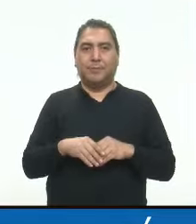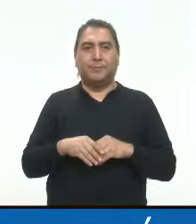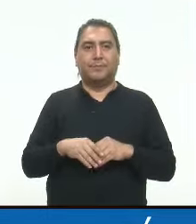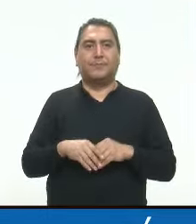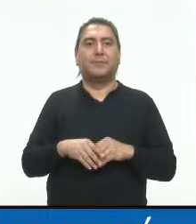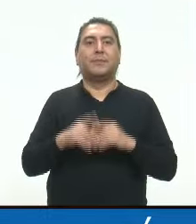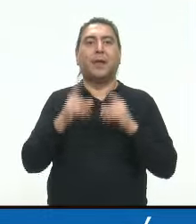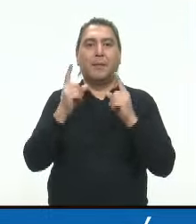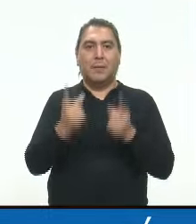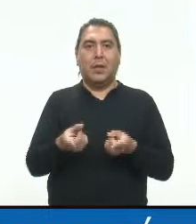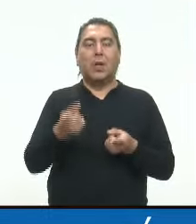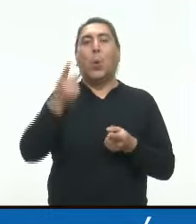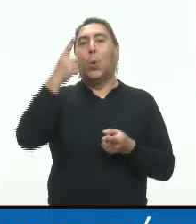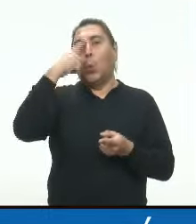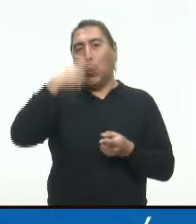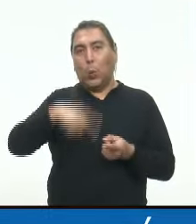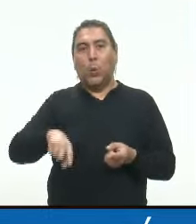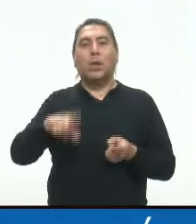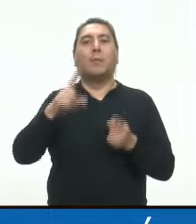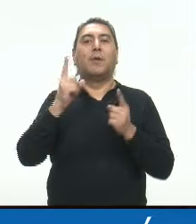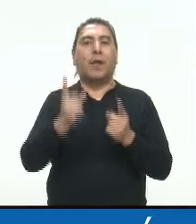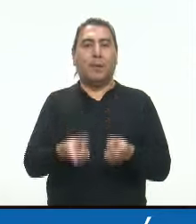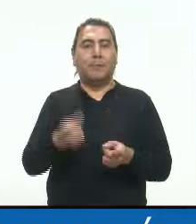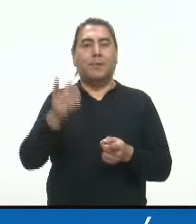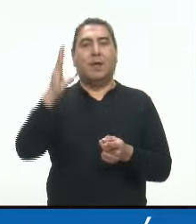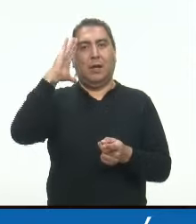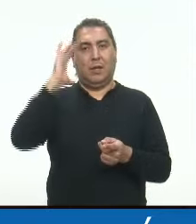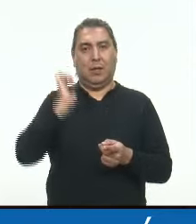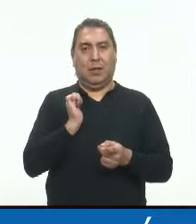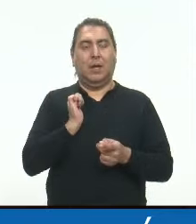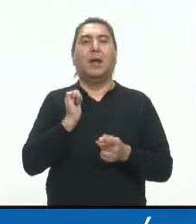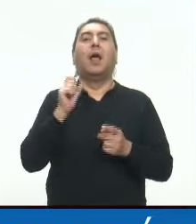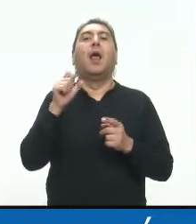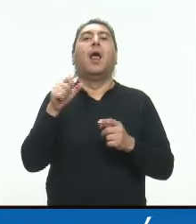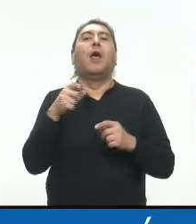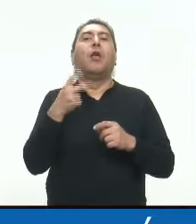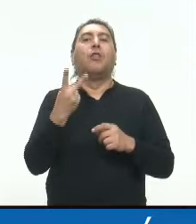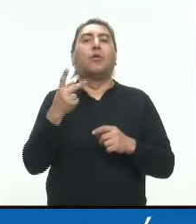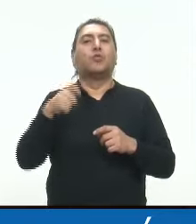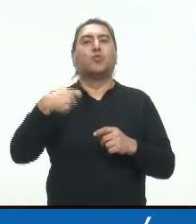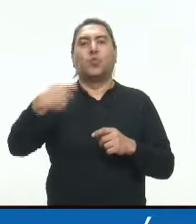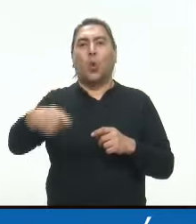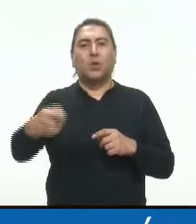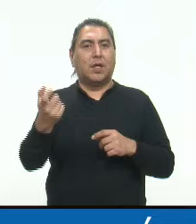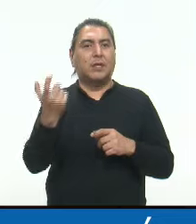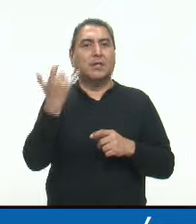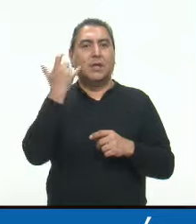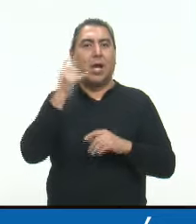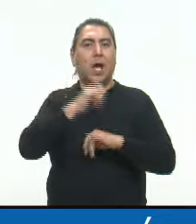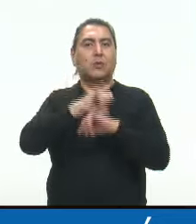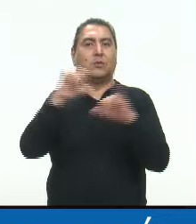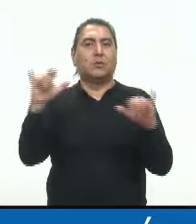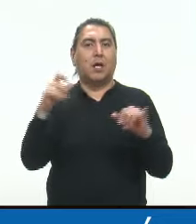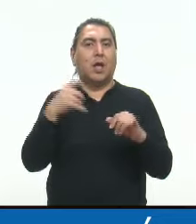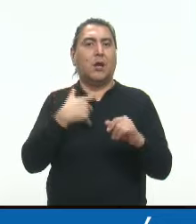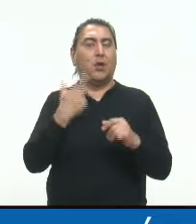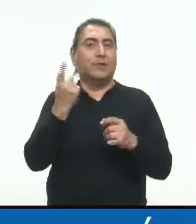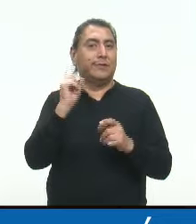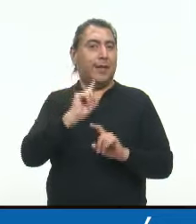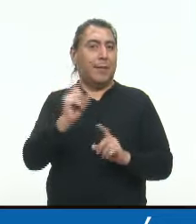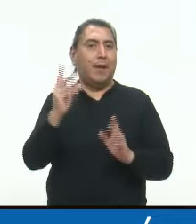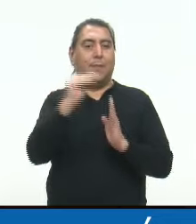Por último, con respecto a las Fuerzas Armadas, las dos cuotas de aumento que estaban anunciadas no estaban previstas